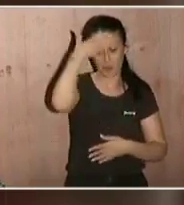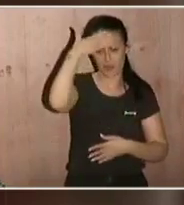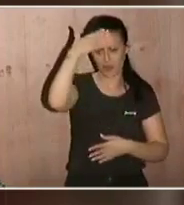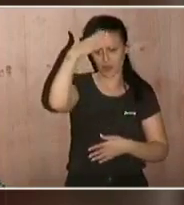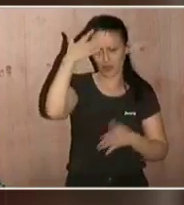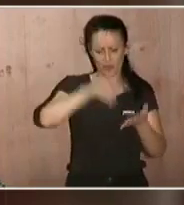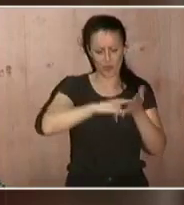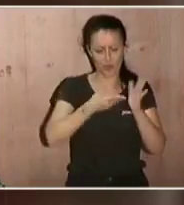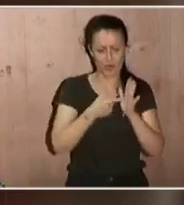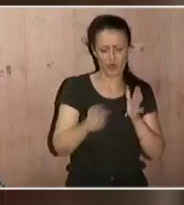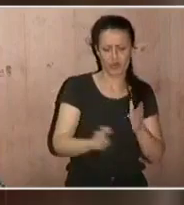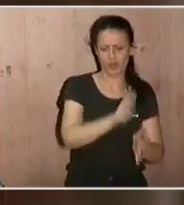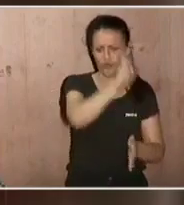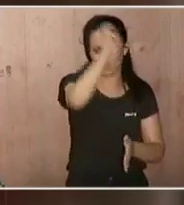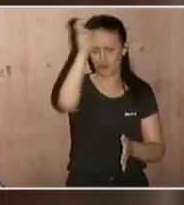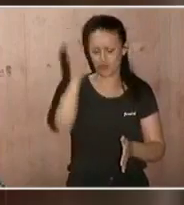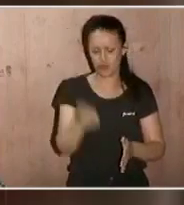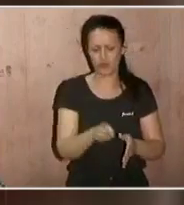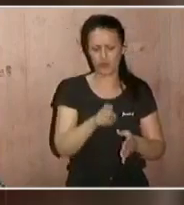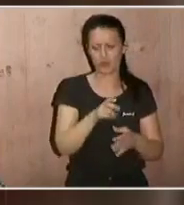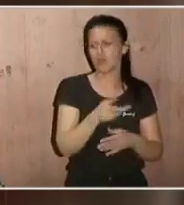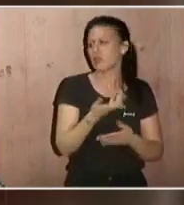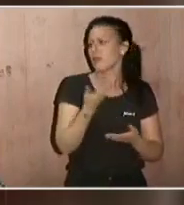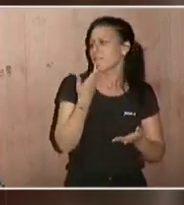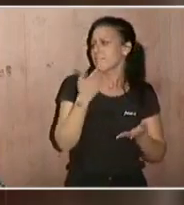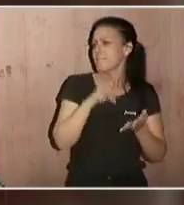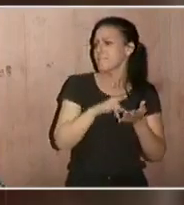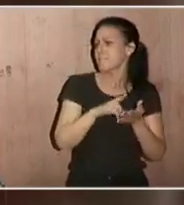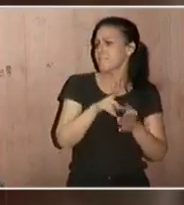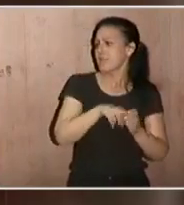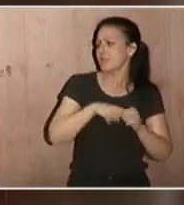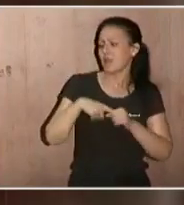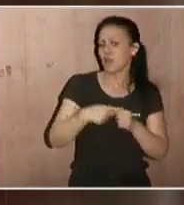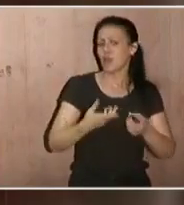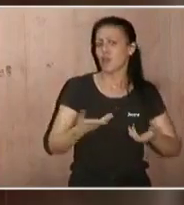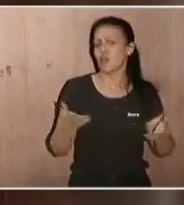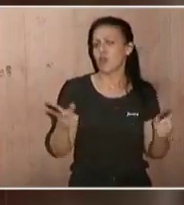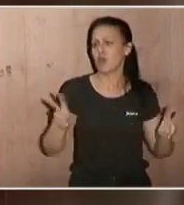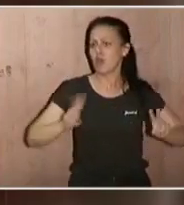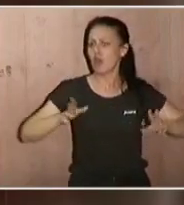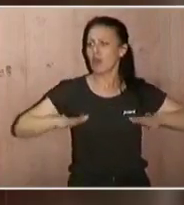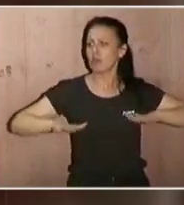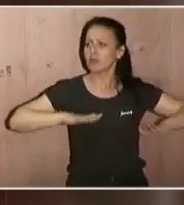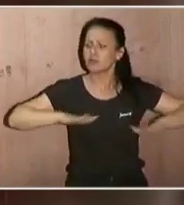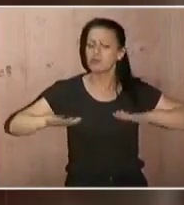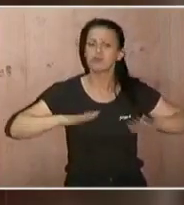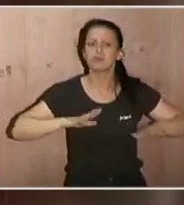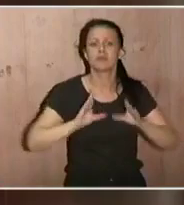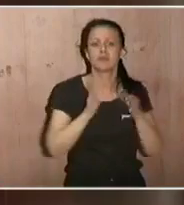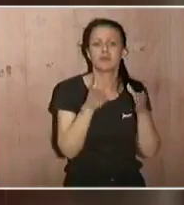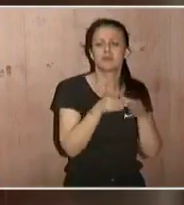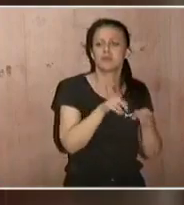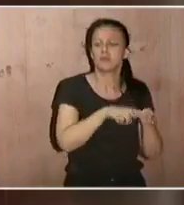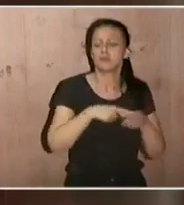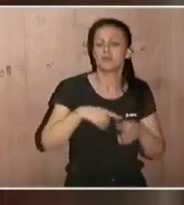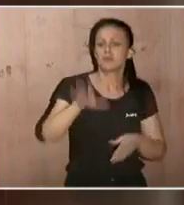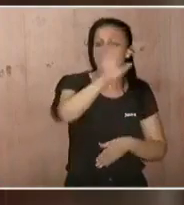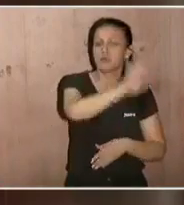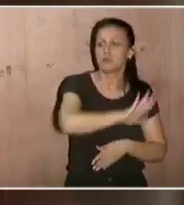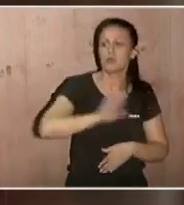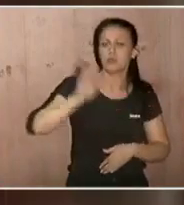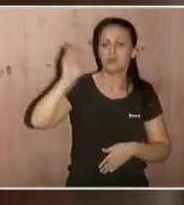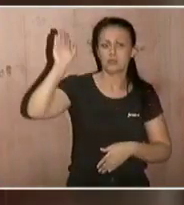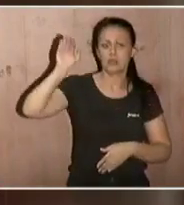múltiples proyectos de investigación, en la participación activa en diferentes grupos de investigación nacionales y